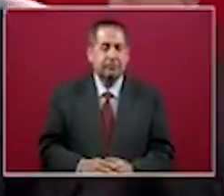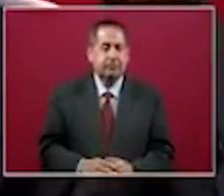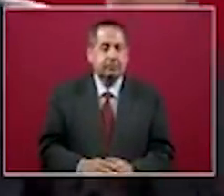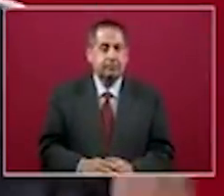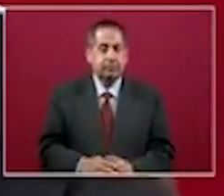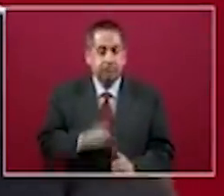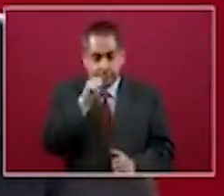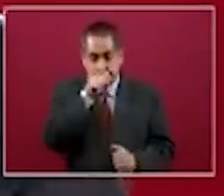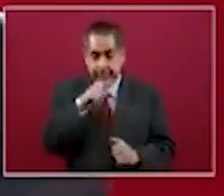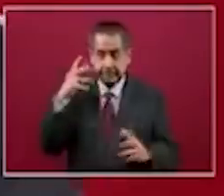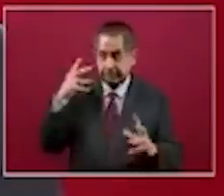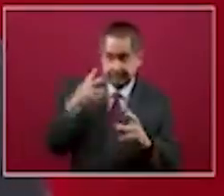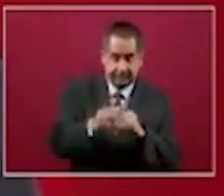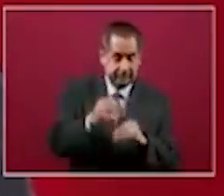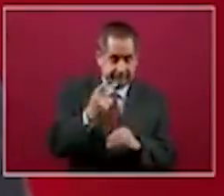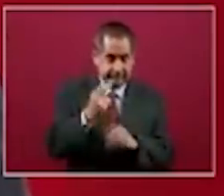Y en ese tramo